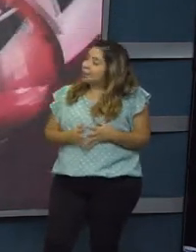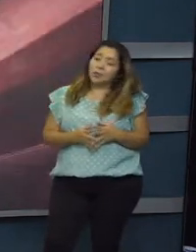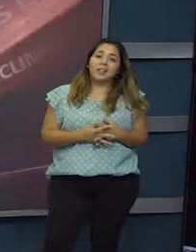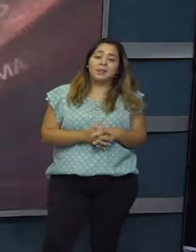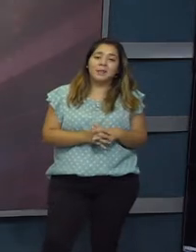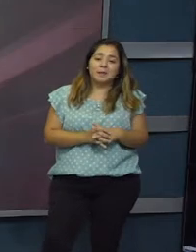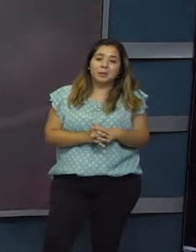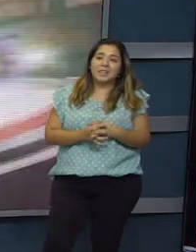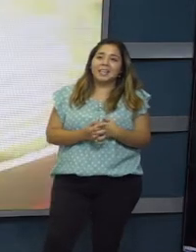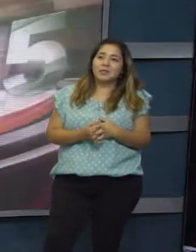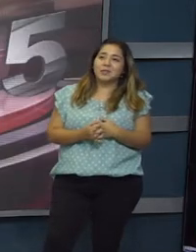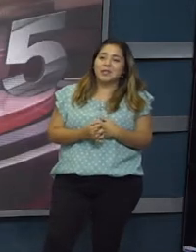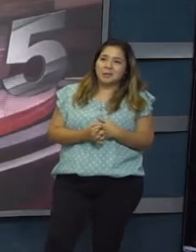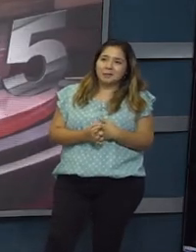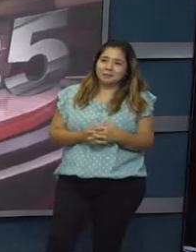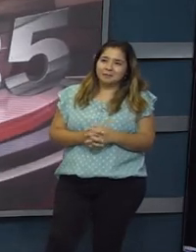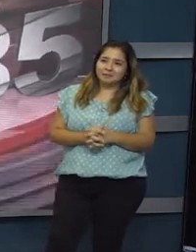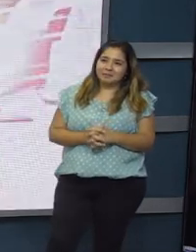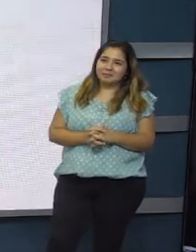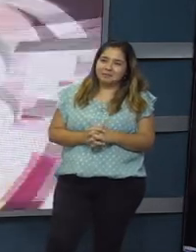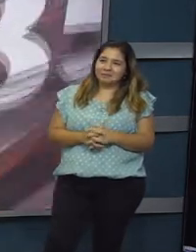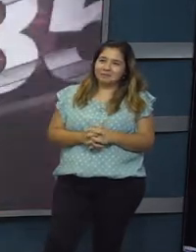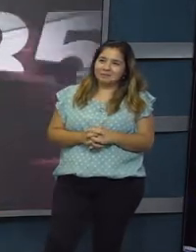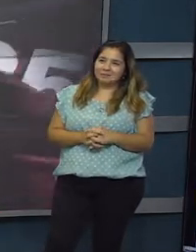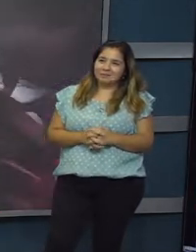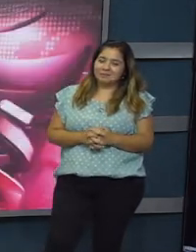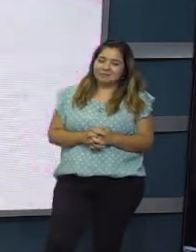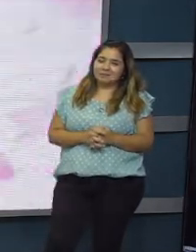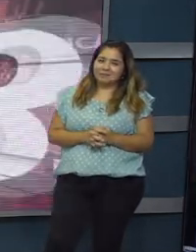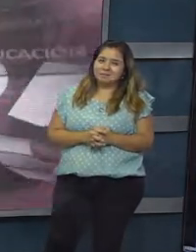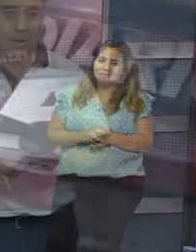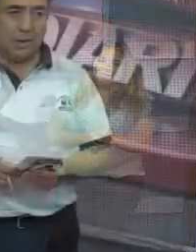directos. No hemos tenido nuevos casos bien